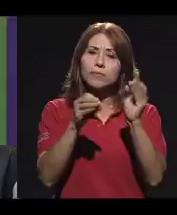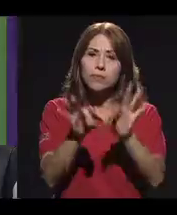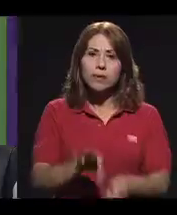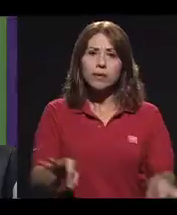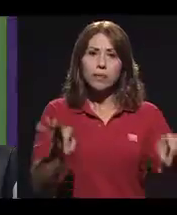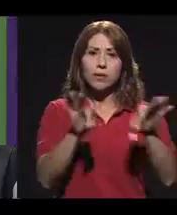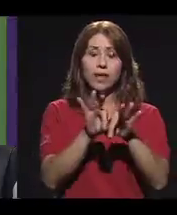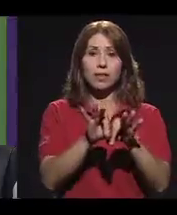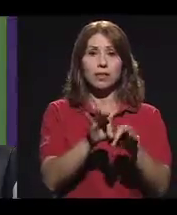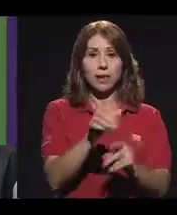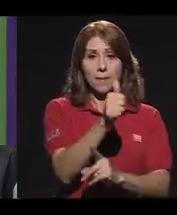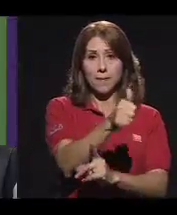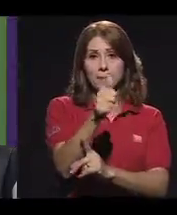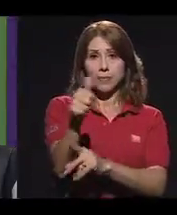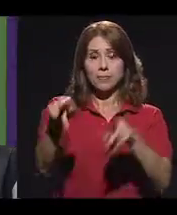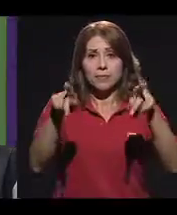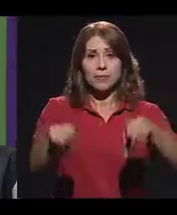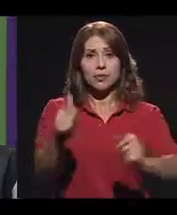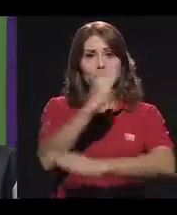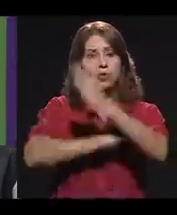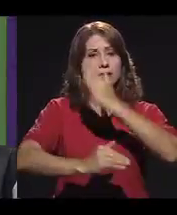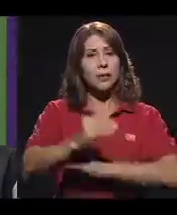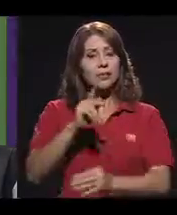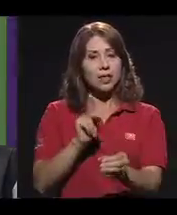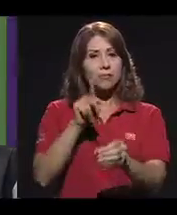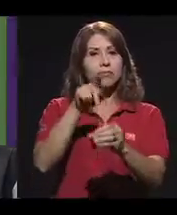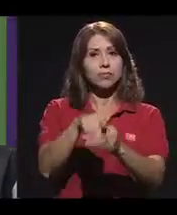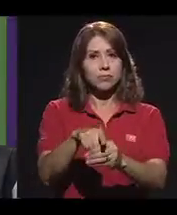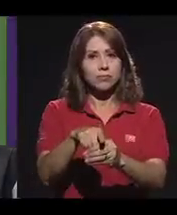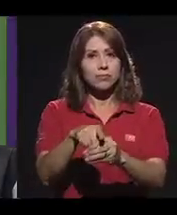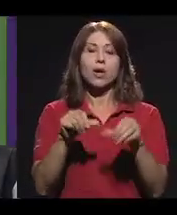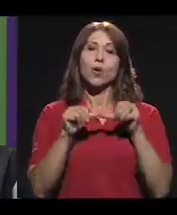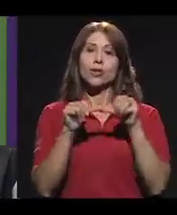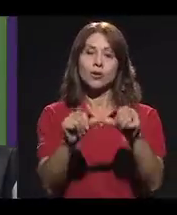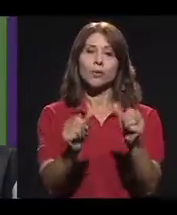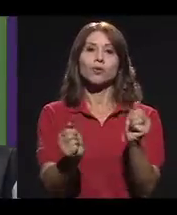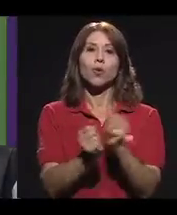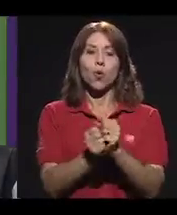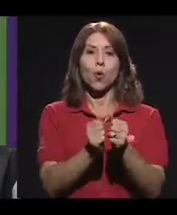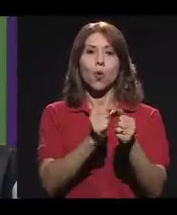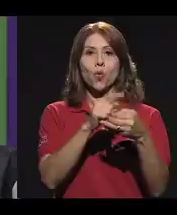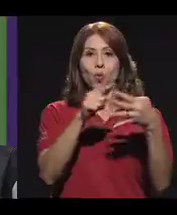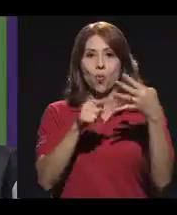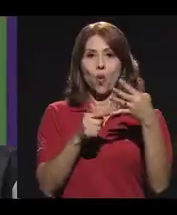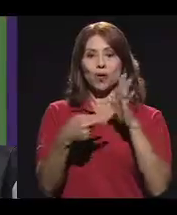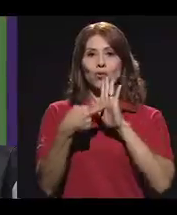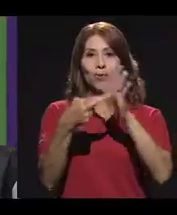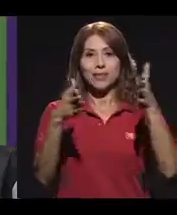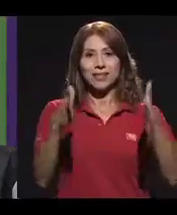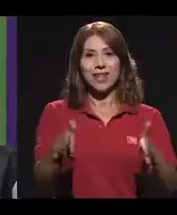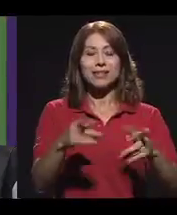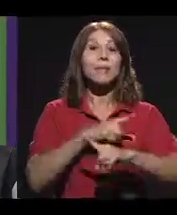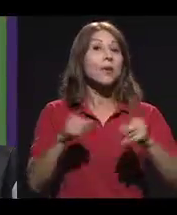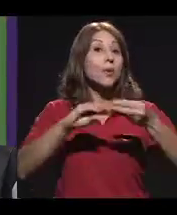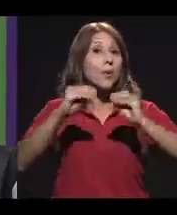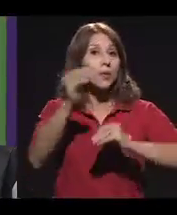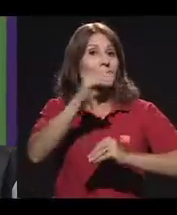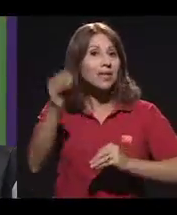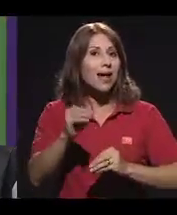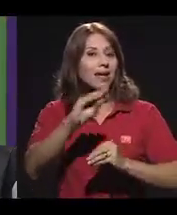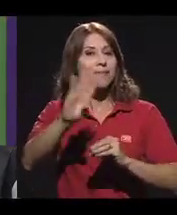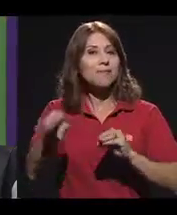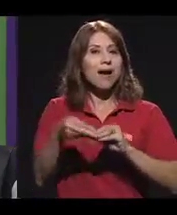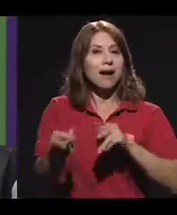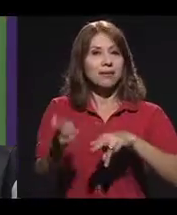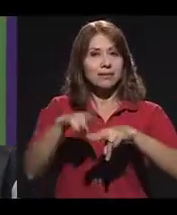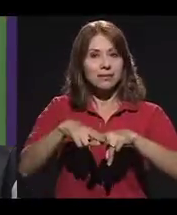la participación de las personas con discapacidad, que si bien es cierto, mantenemos los 4 representantes, pero en porcentaje vamos a tener una mayor